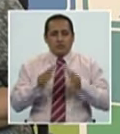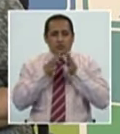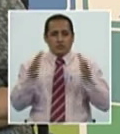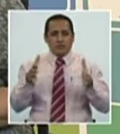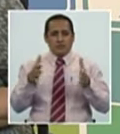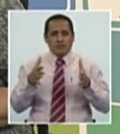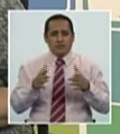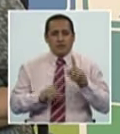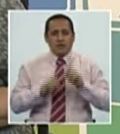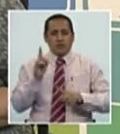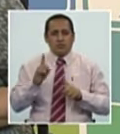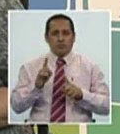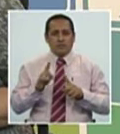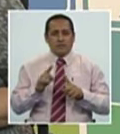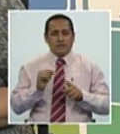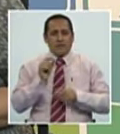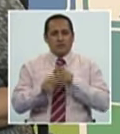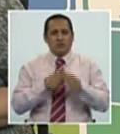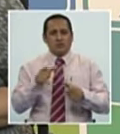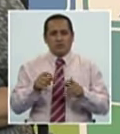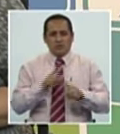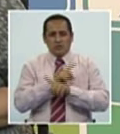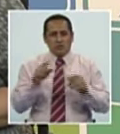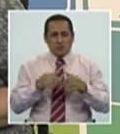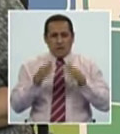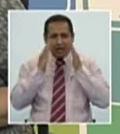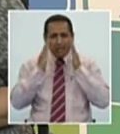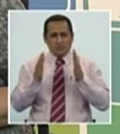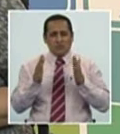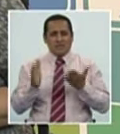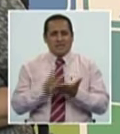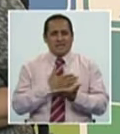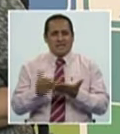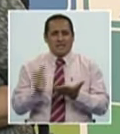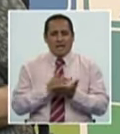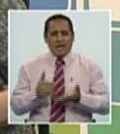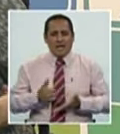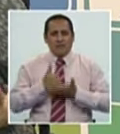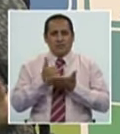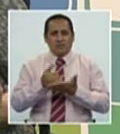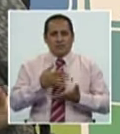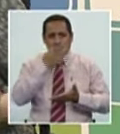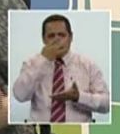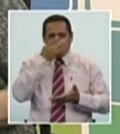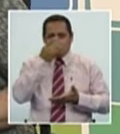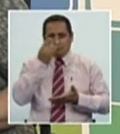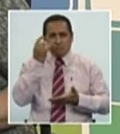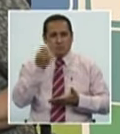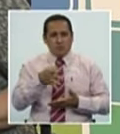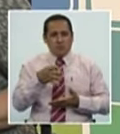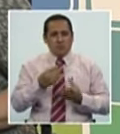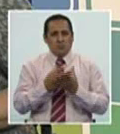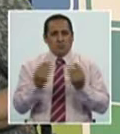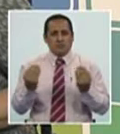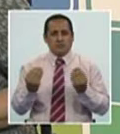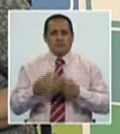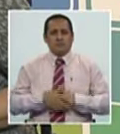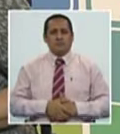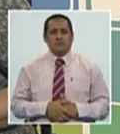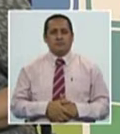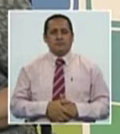sé, que tenga que ver con el seguro y que no tengan, o sea, no les presten el servicio como debe